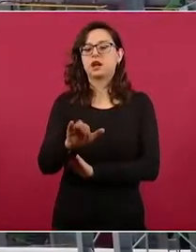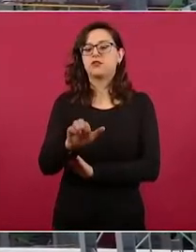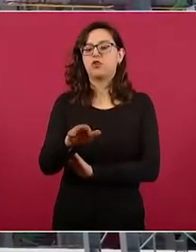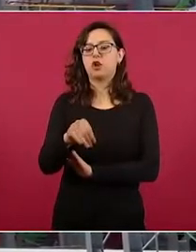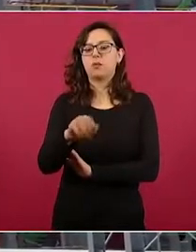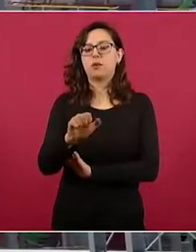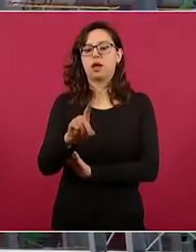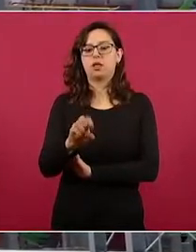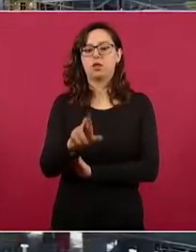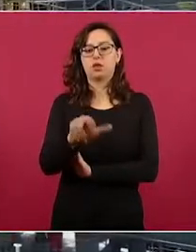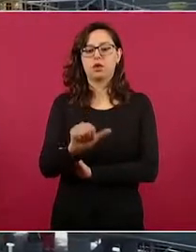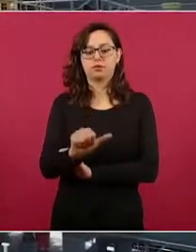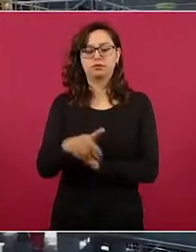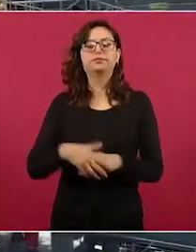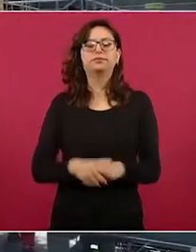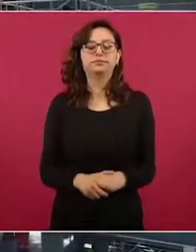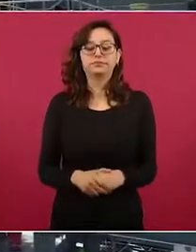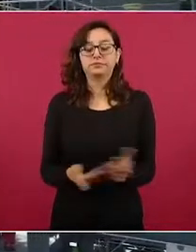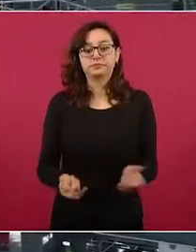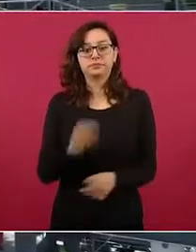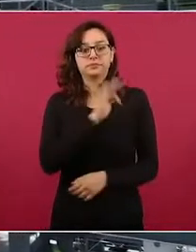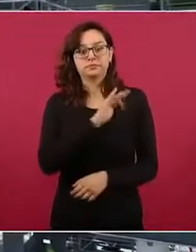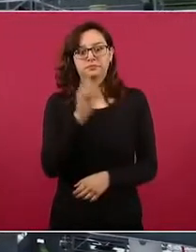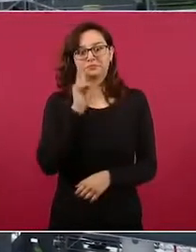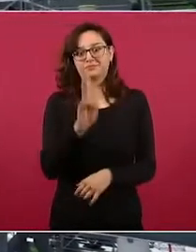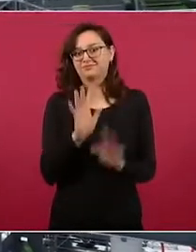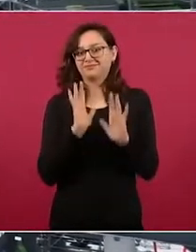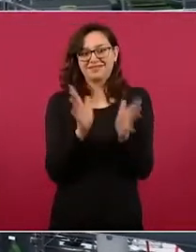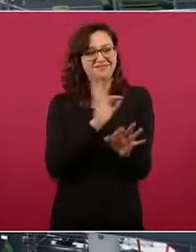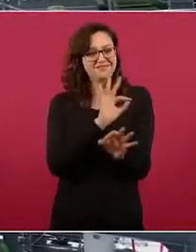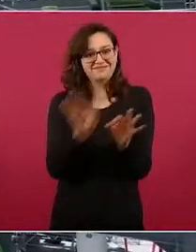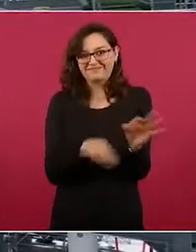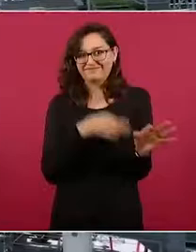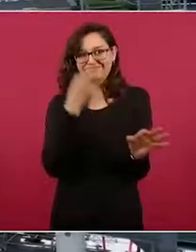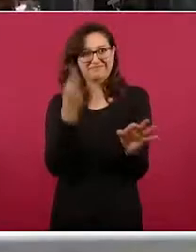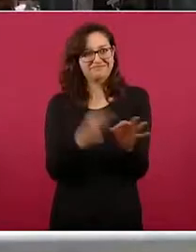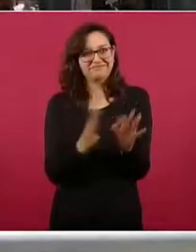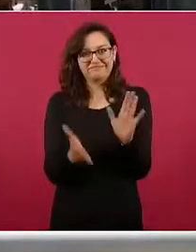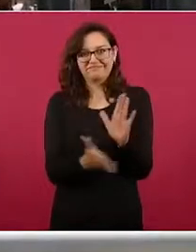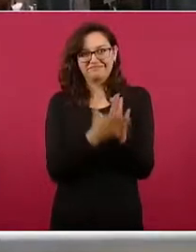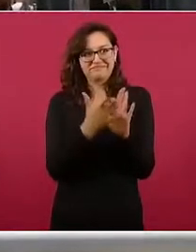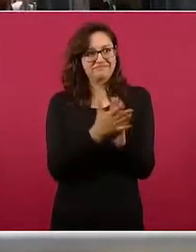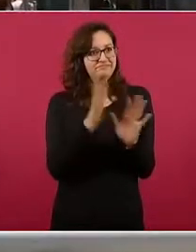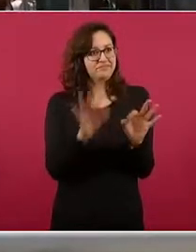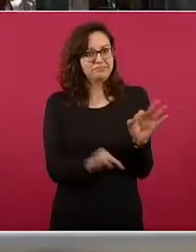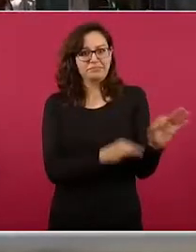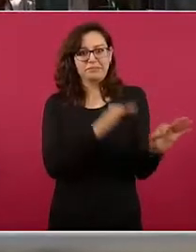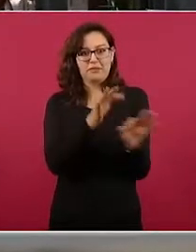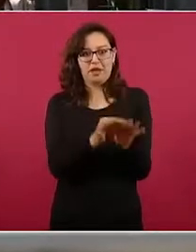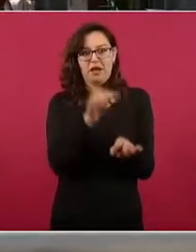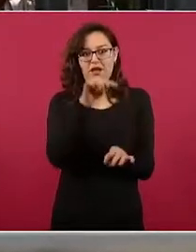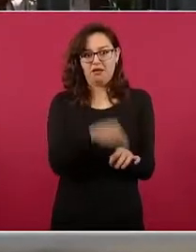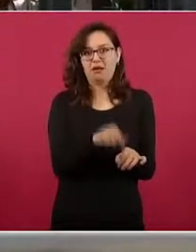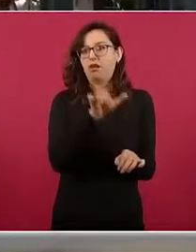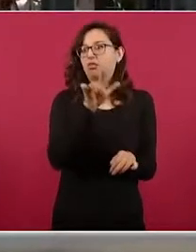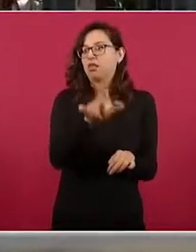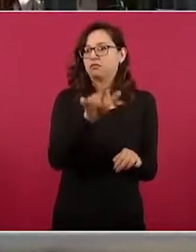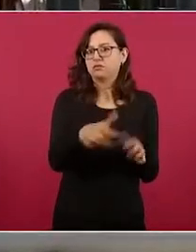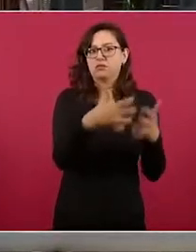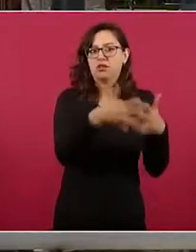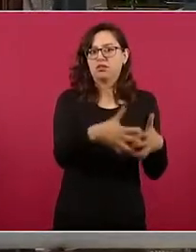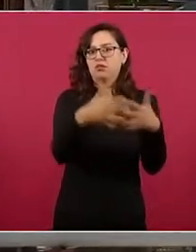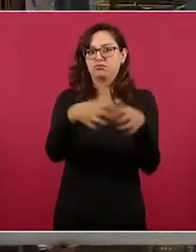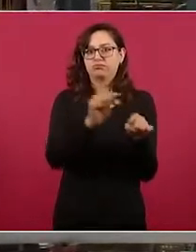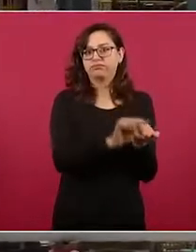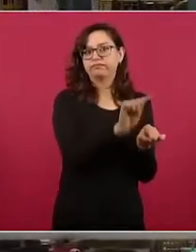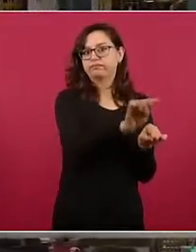Como ustedes ven, ya en la etapa final de la construcción de esta y de las 17 plantas, todos los trabajadores,